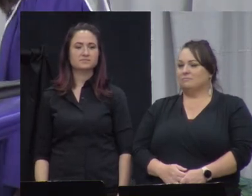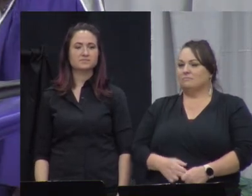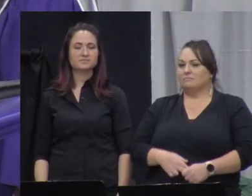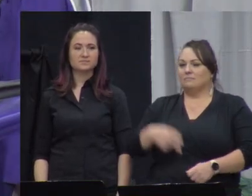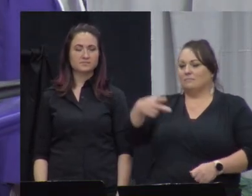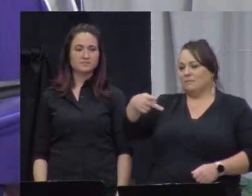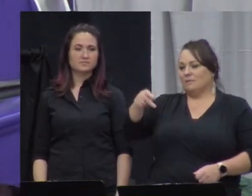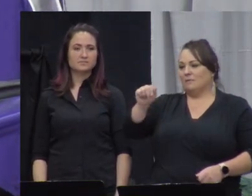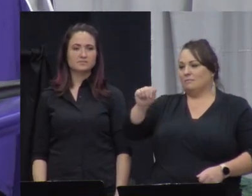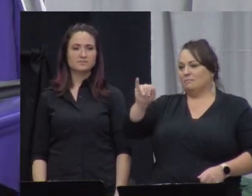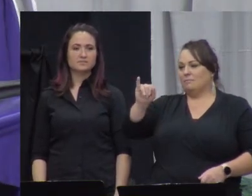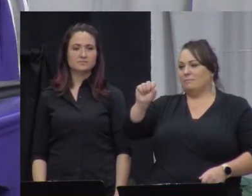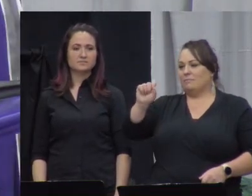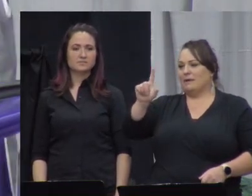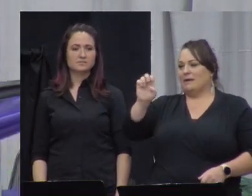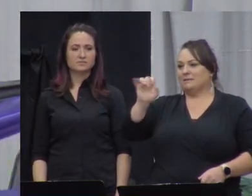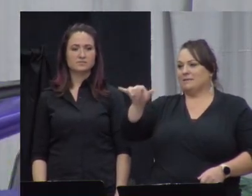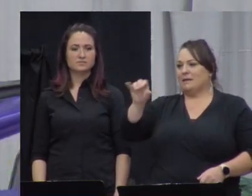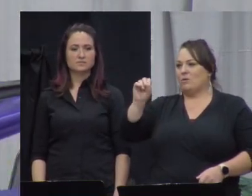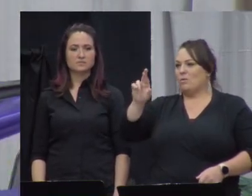Paisley Ornilas.